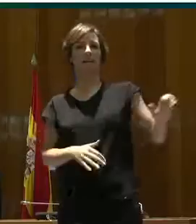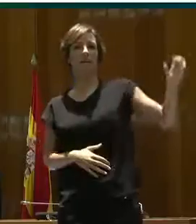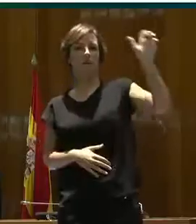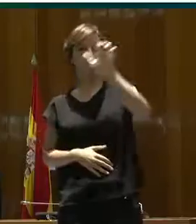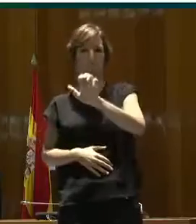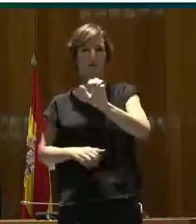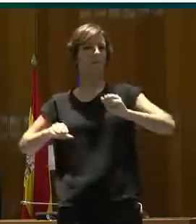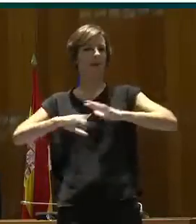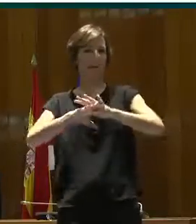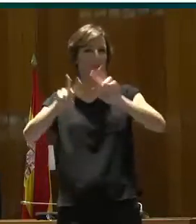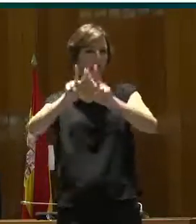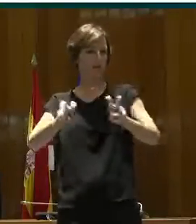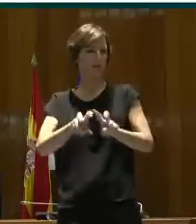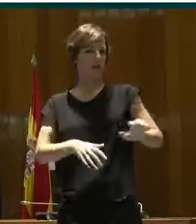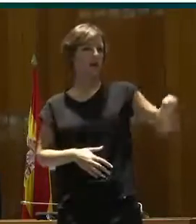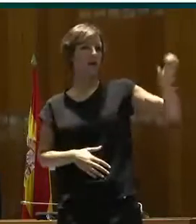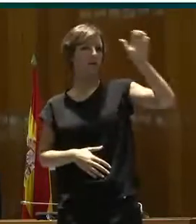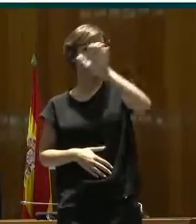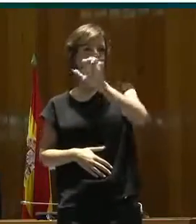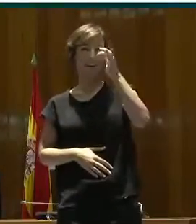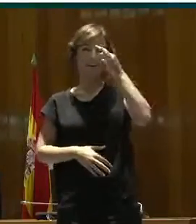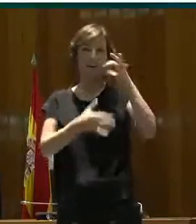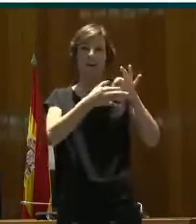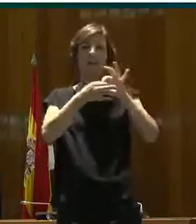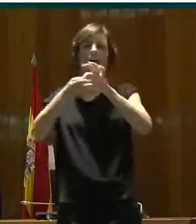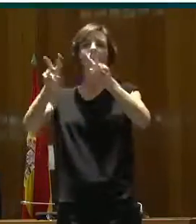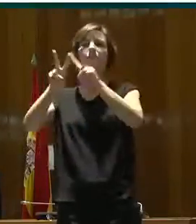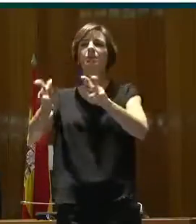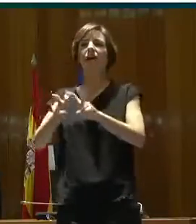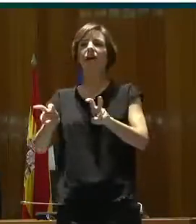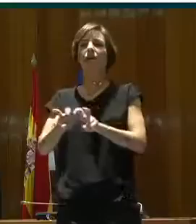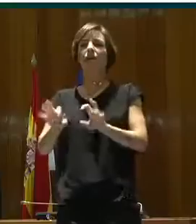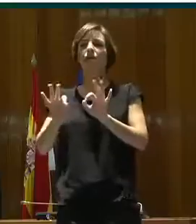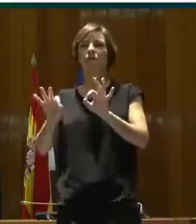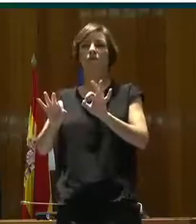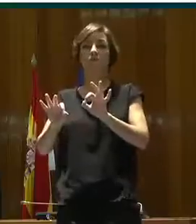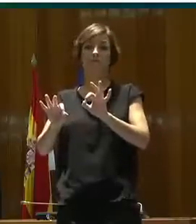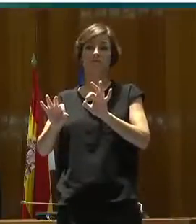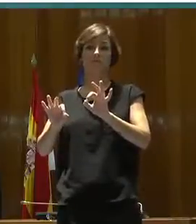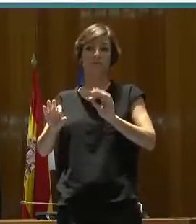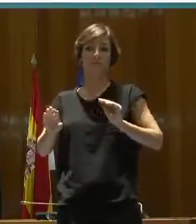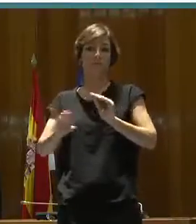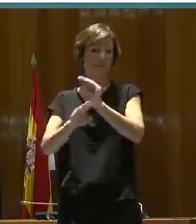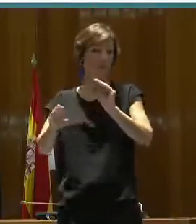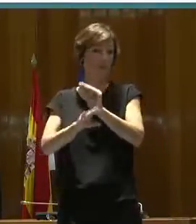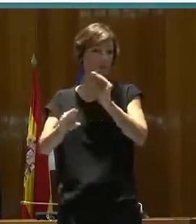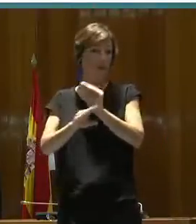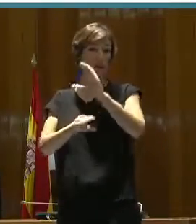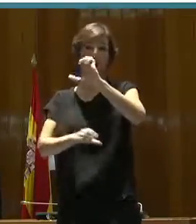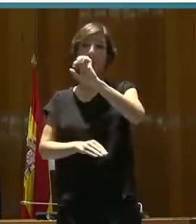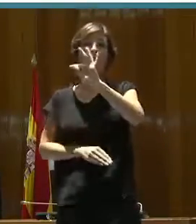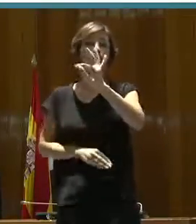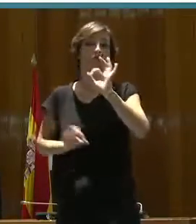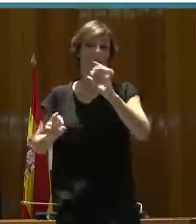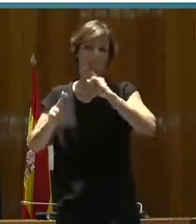red de investigación europea, dentro del marco de investigación, de financiación de investigación COST, en el que han participado